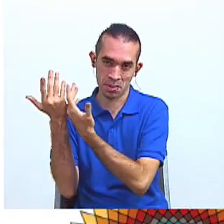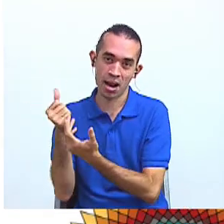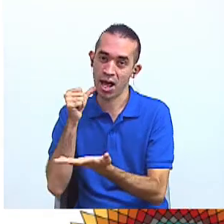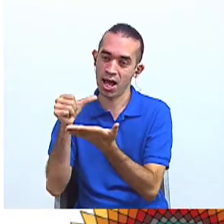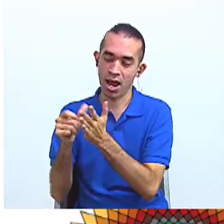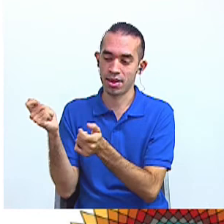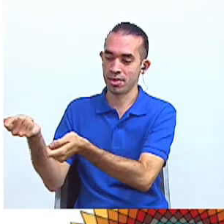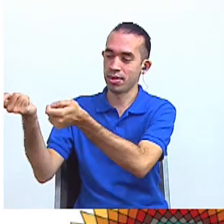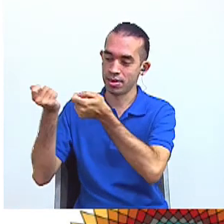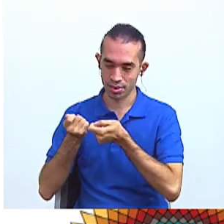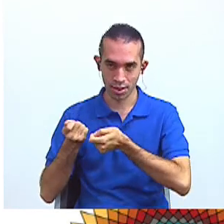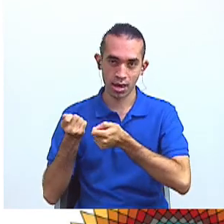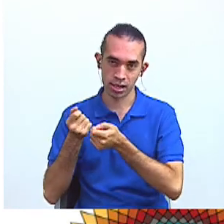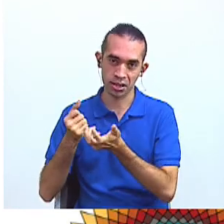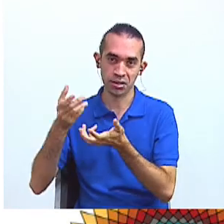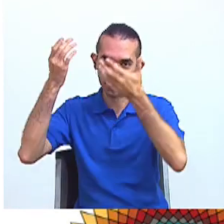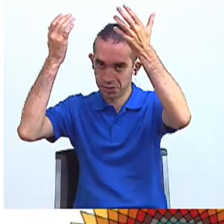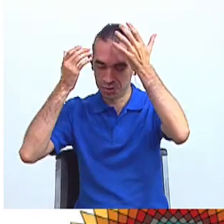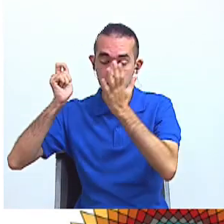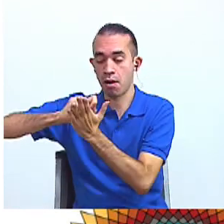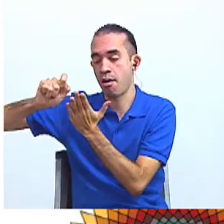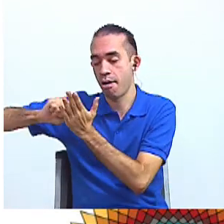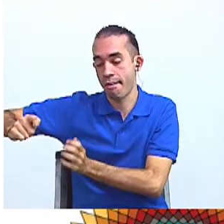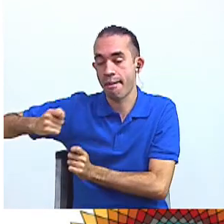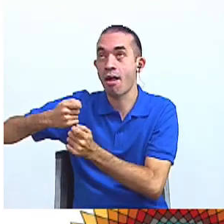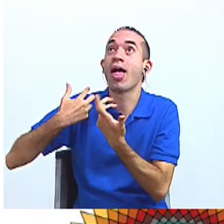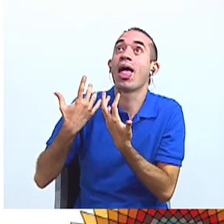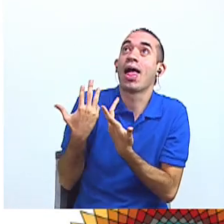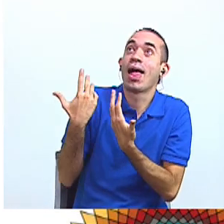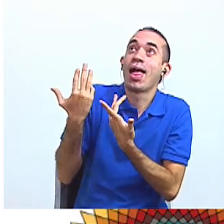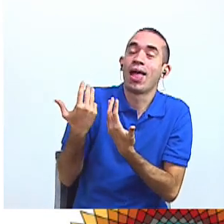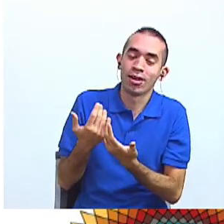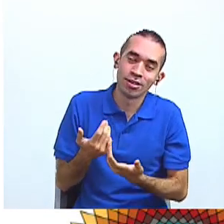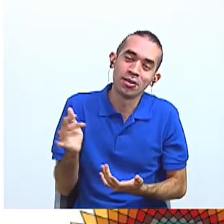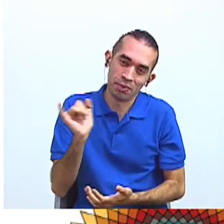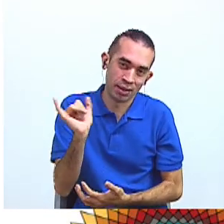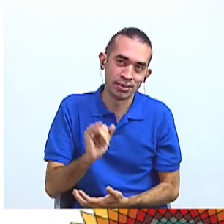carta del rey por parte de Amal.